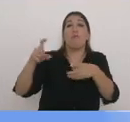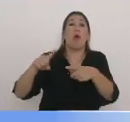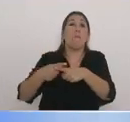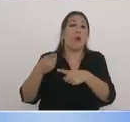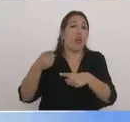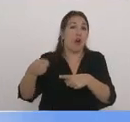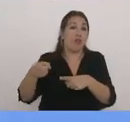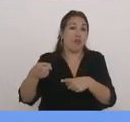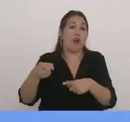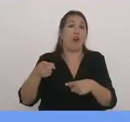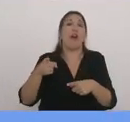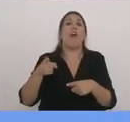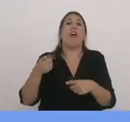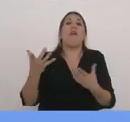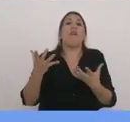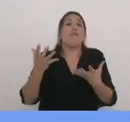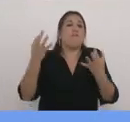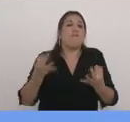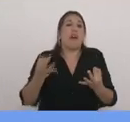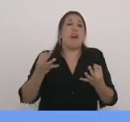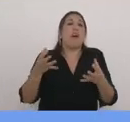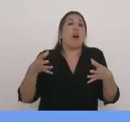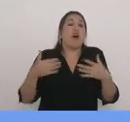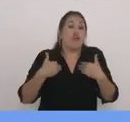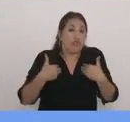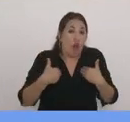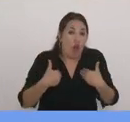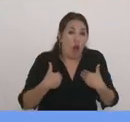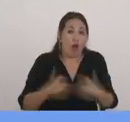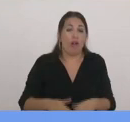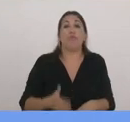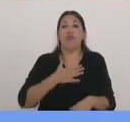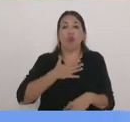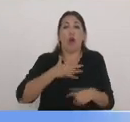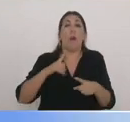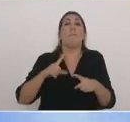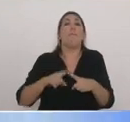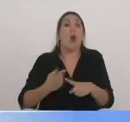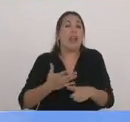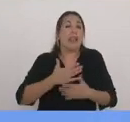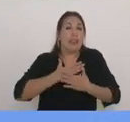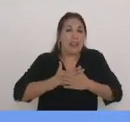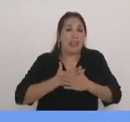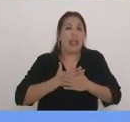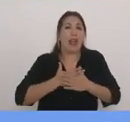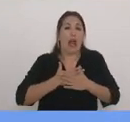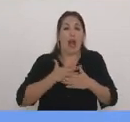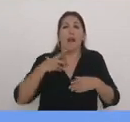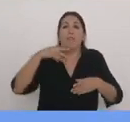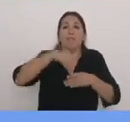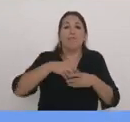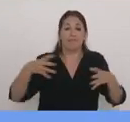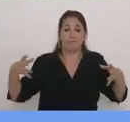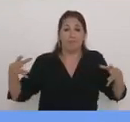ha hecho un acto de desagravio. Por lo cual yo como política y parte del cuerpo político de